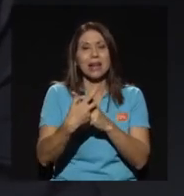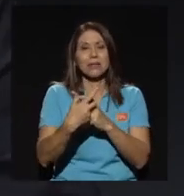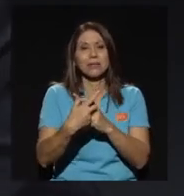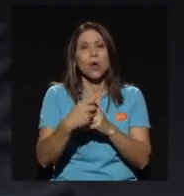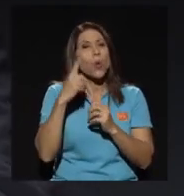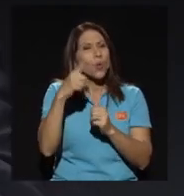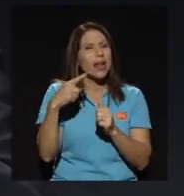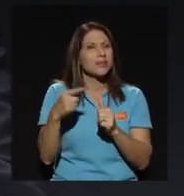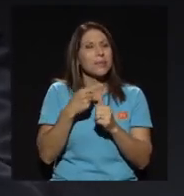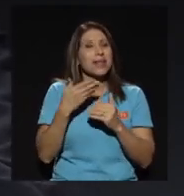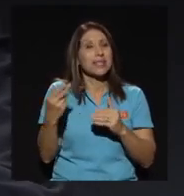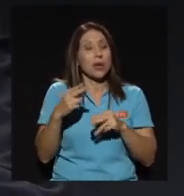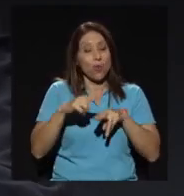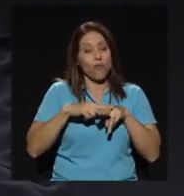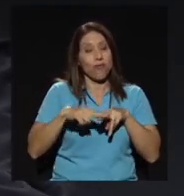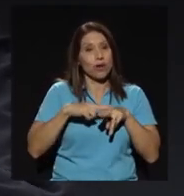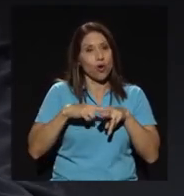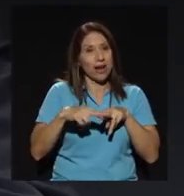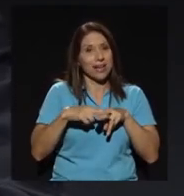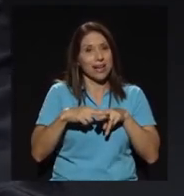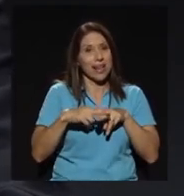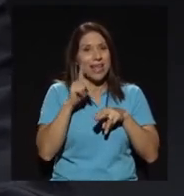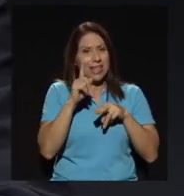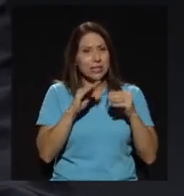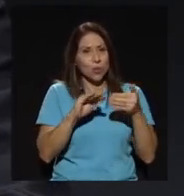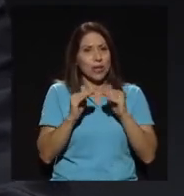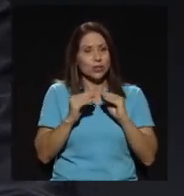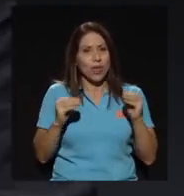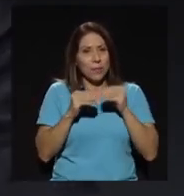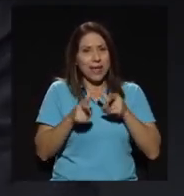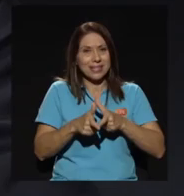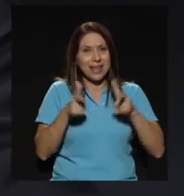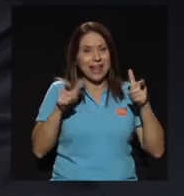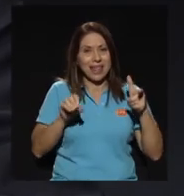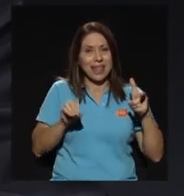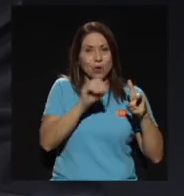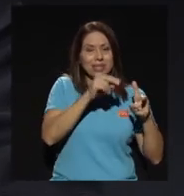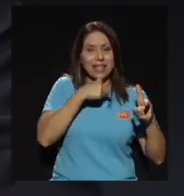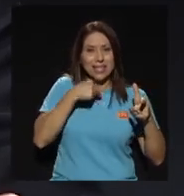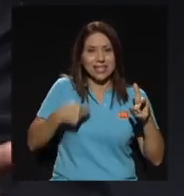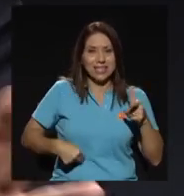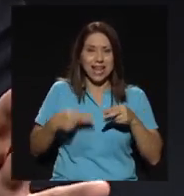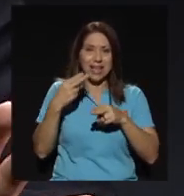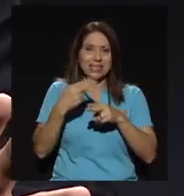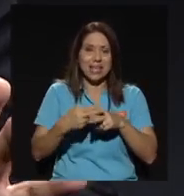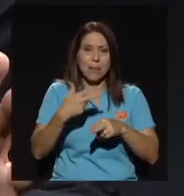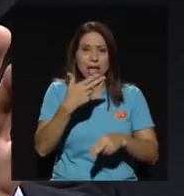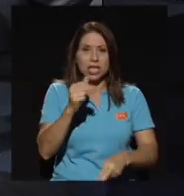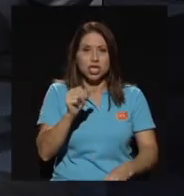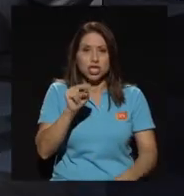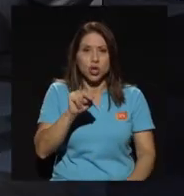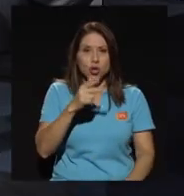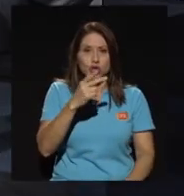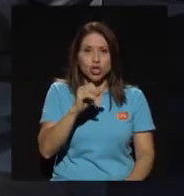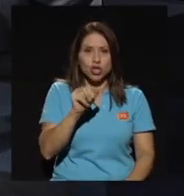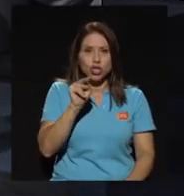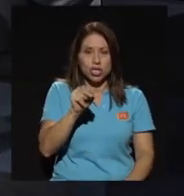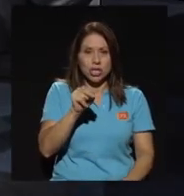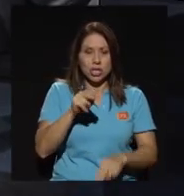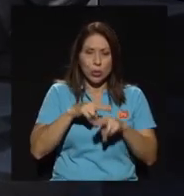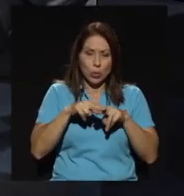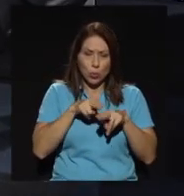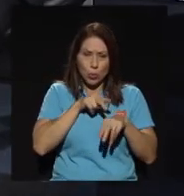que va desde una ciudad de la más grande del oeste de china que se llama chongching hasta el puerto de